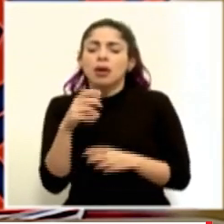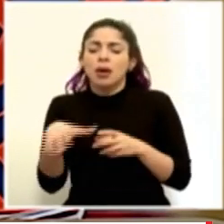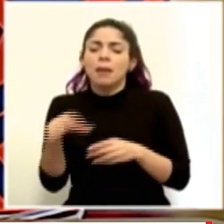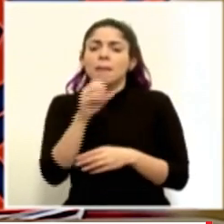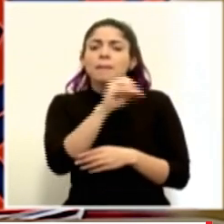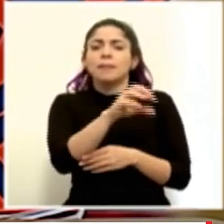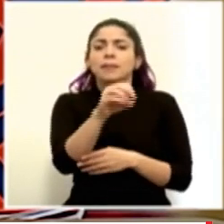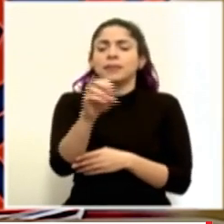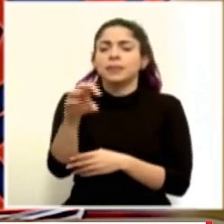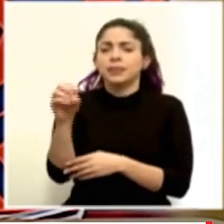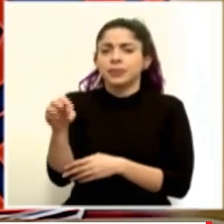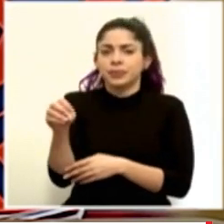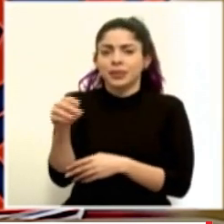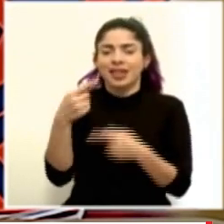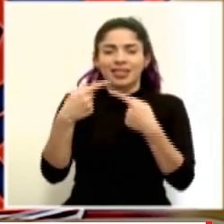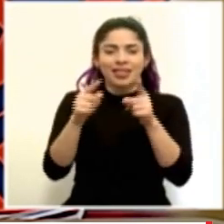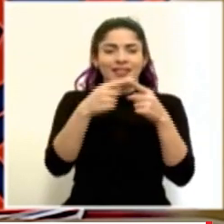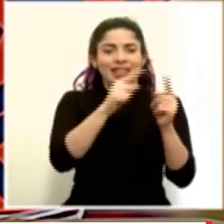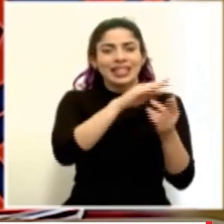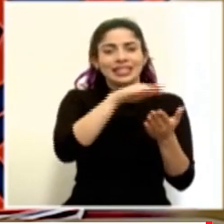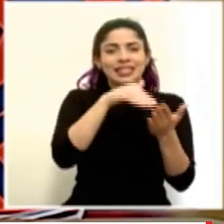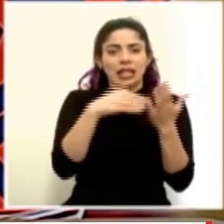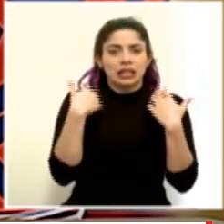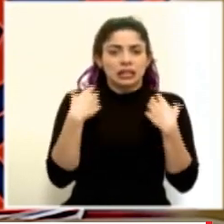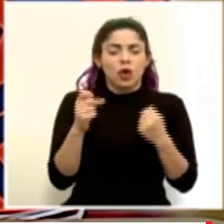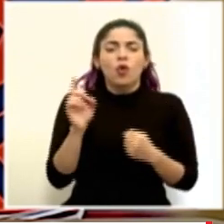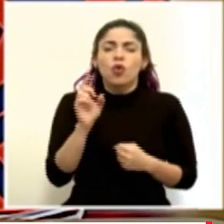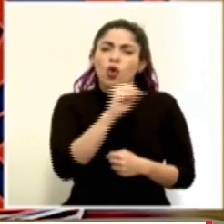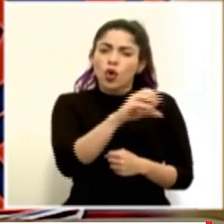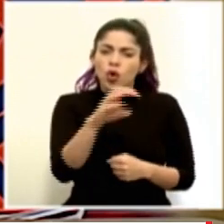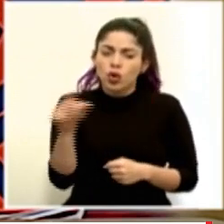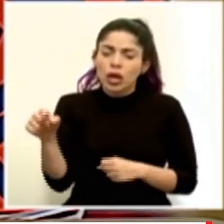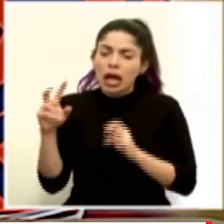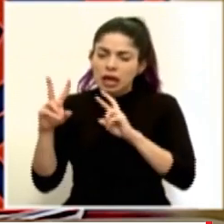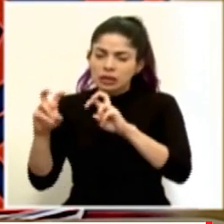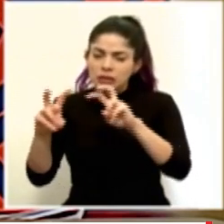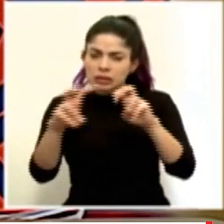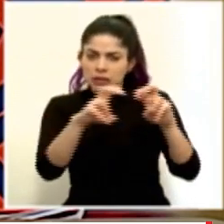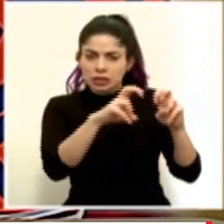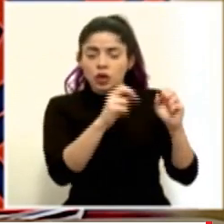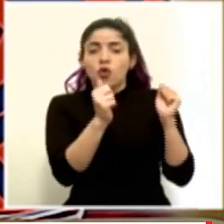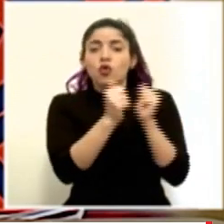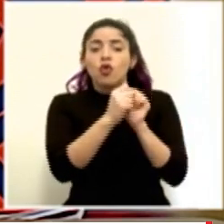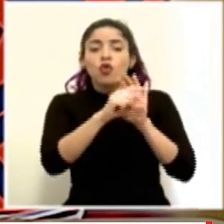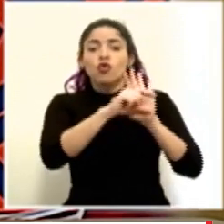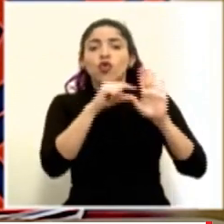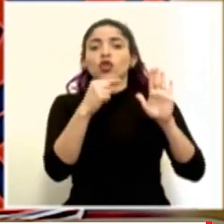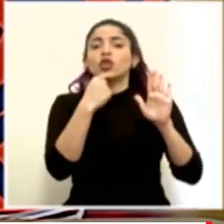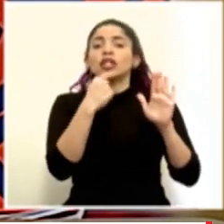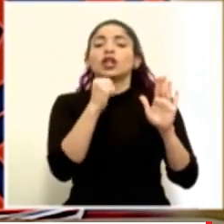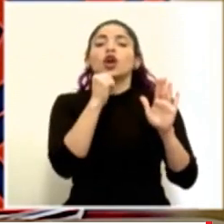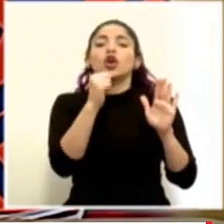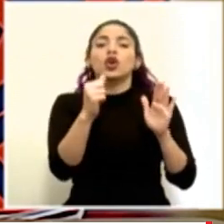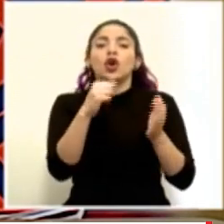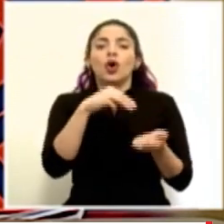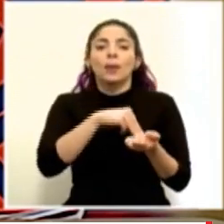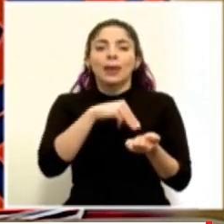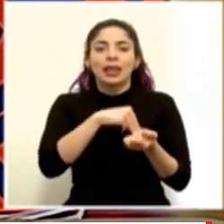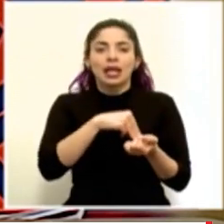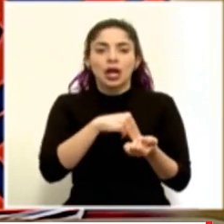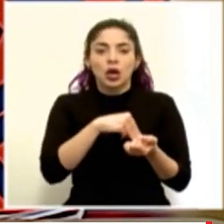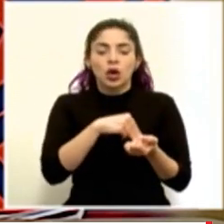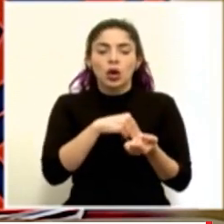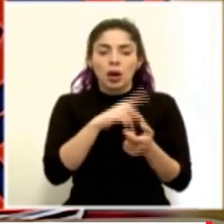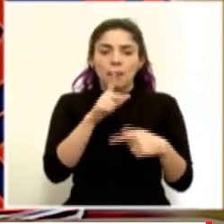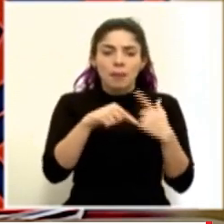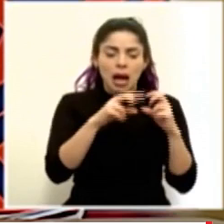esas mascarillas en los diferentes centros de salud con esa rotulación que decía no medical, y pronto